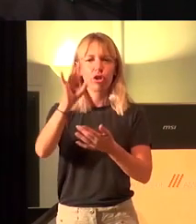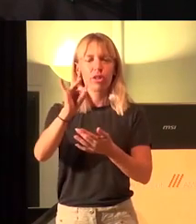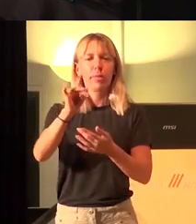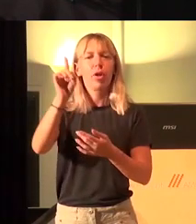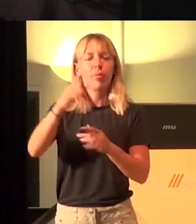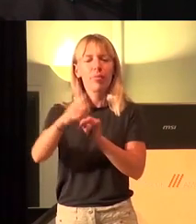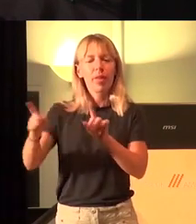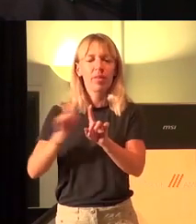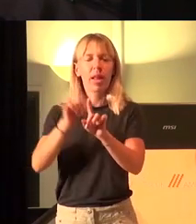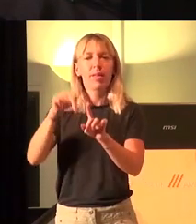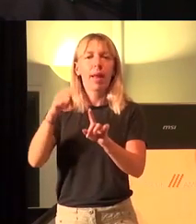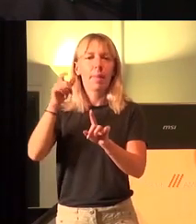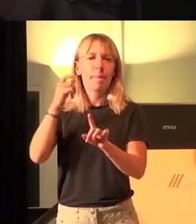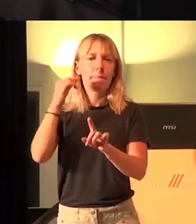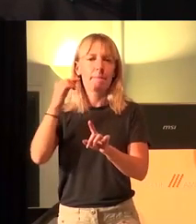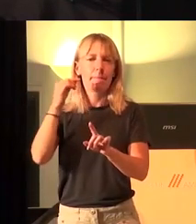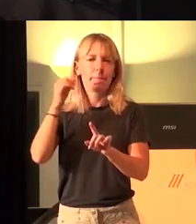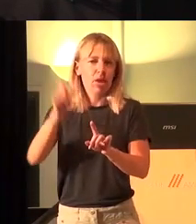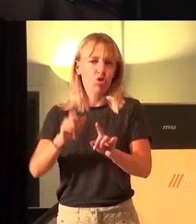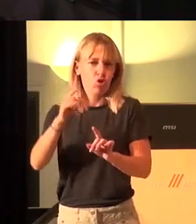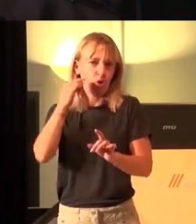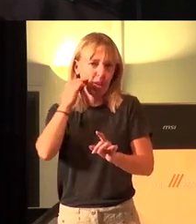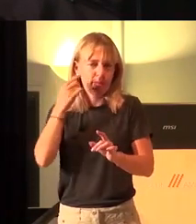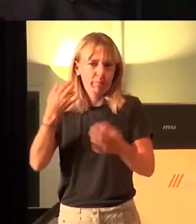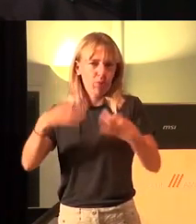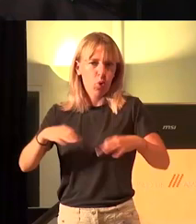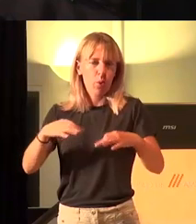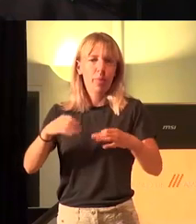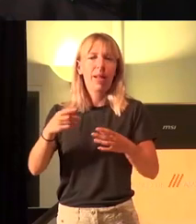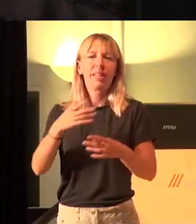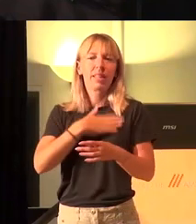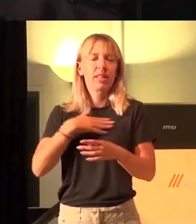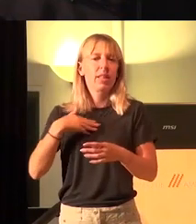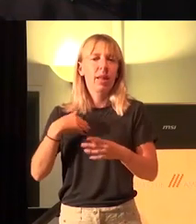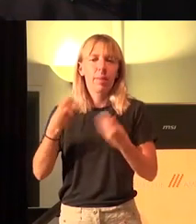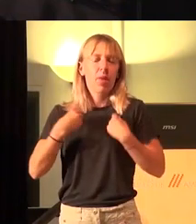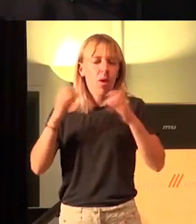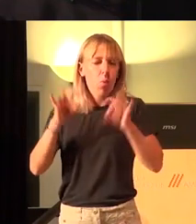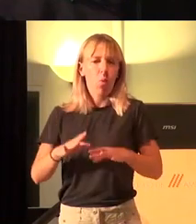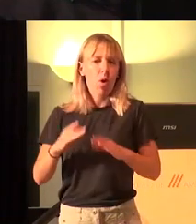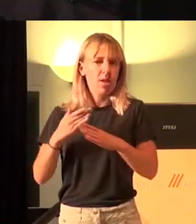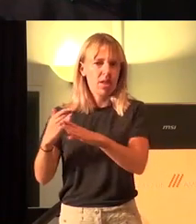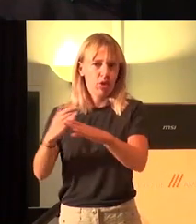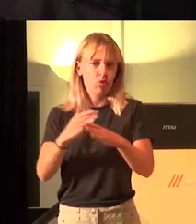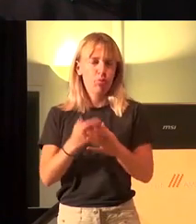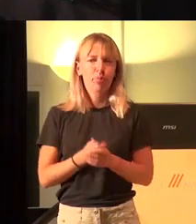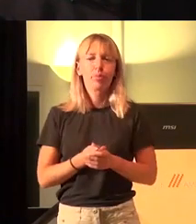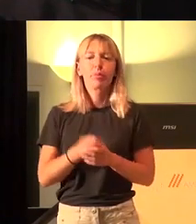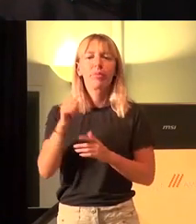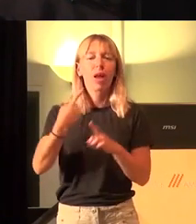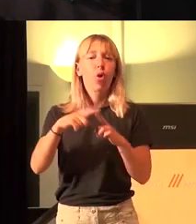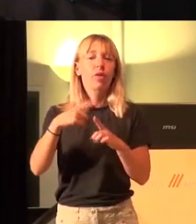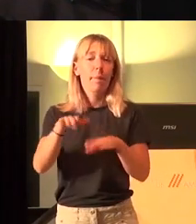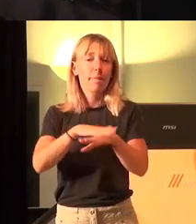de carne y hueso que no son distintas de las demás y que quieren las mismas cosas básicas de la vida, ¿no? Bueno, pues estas cosas básicas de la